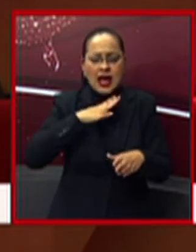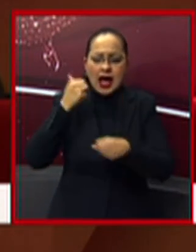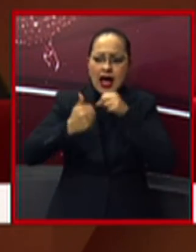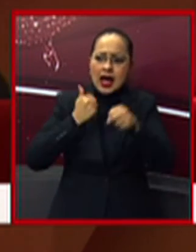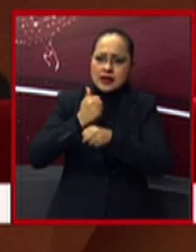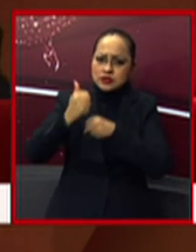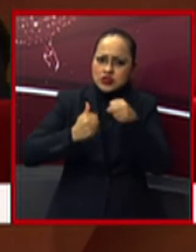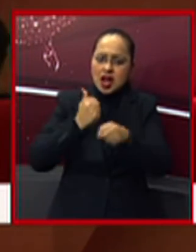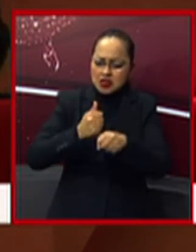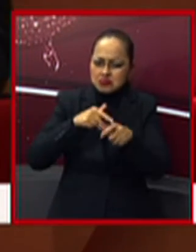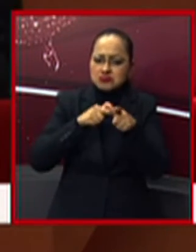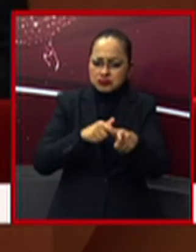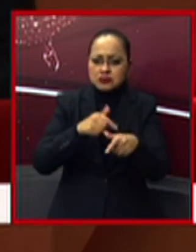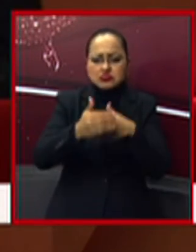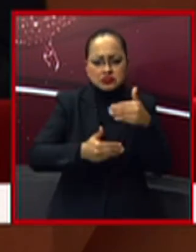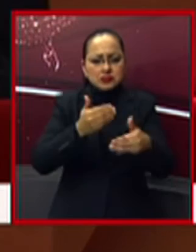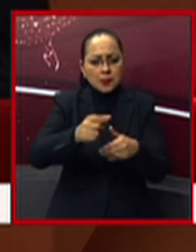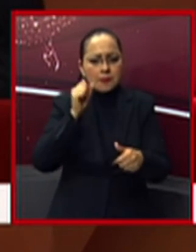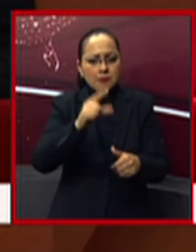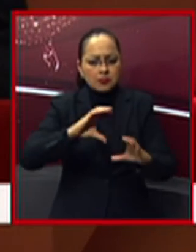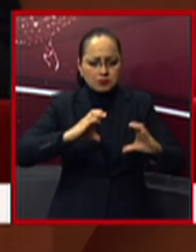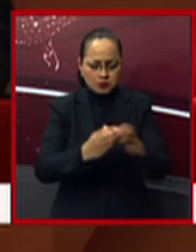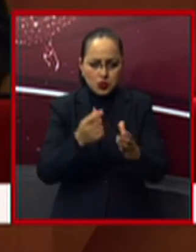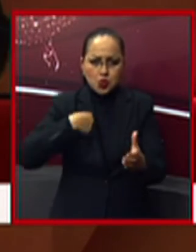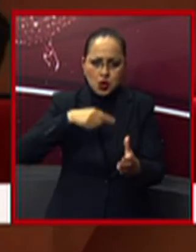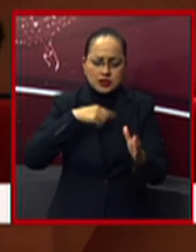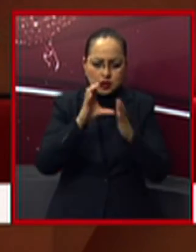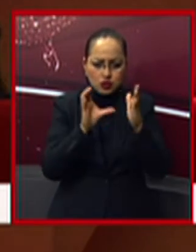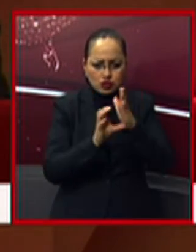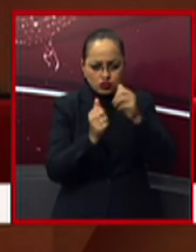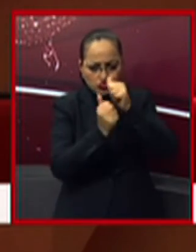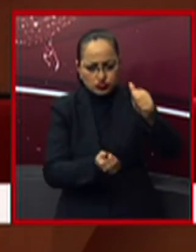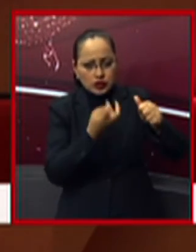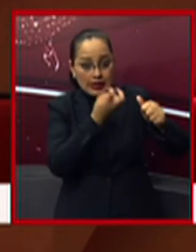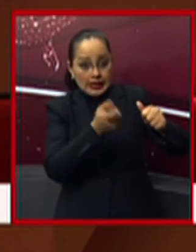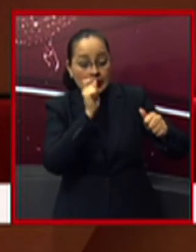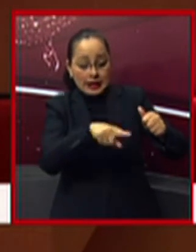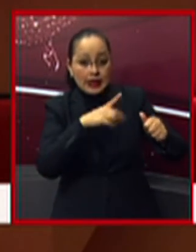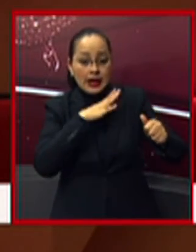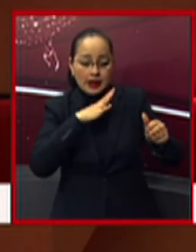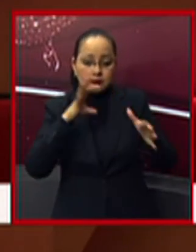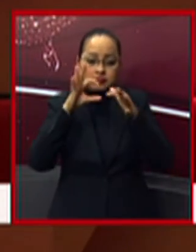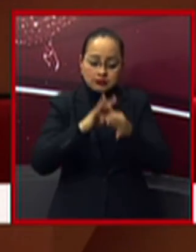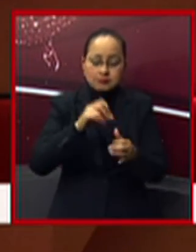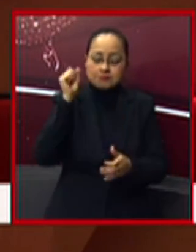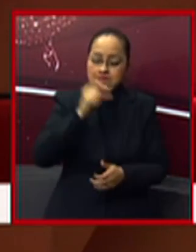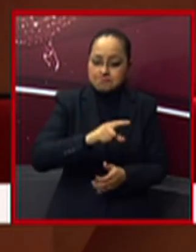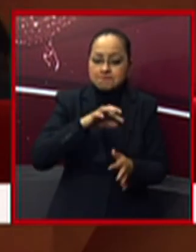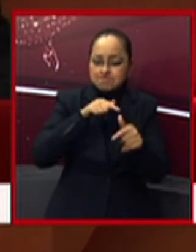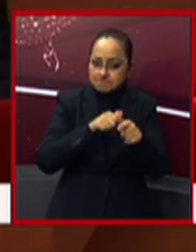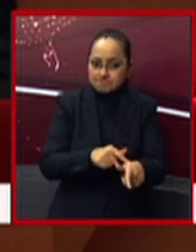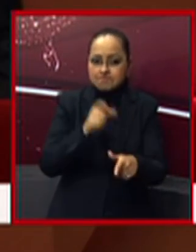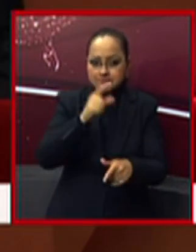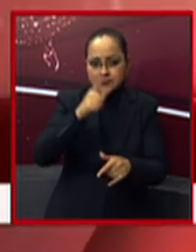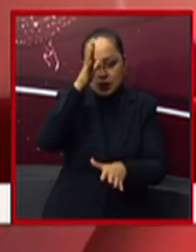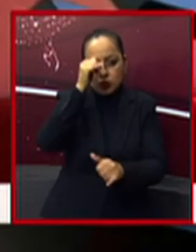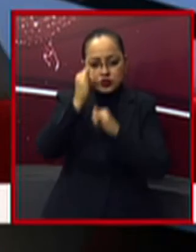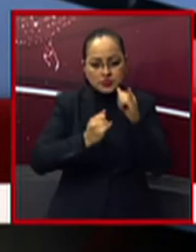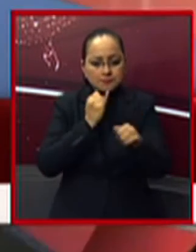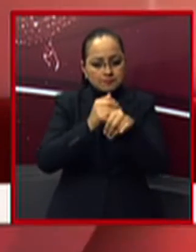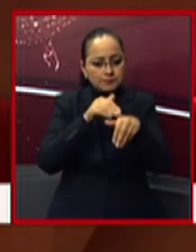logrado cristalizar no solamente en nuestra Constitución, sino también en la ratificación de distintos tratados